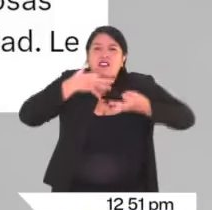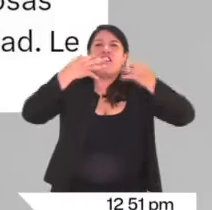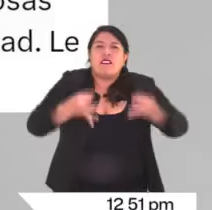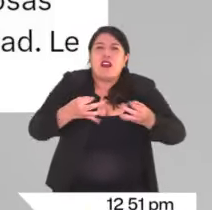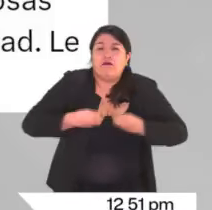su valor